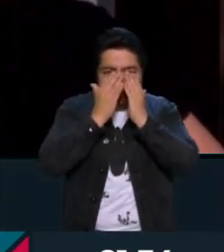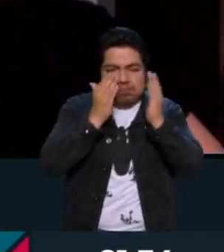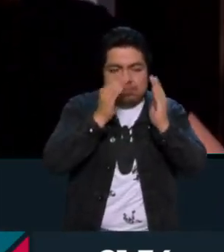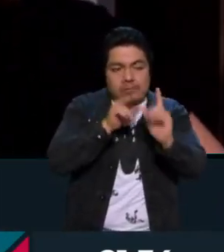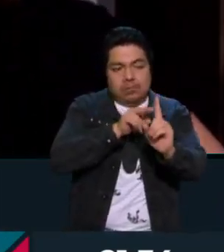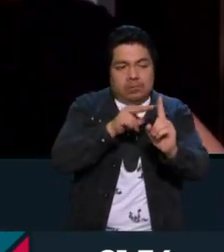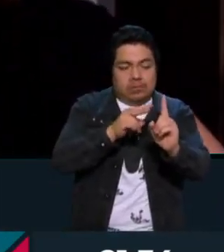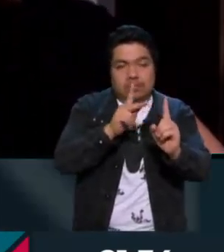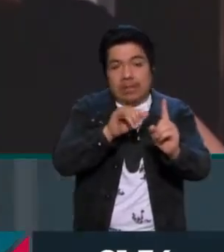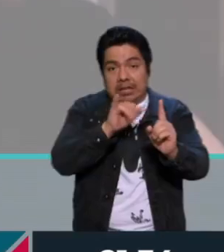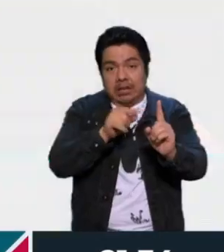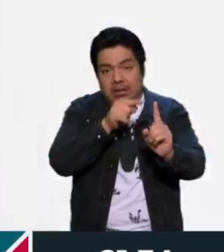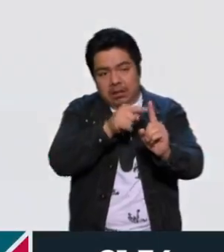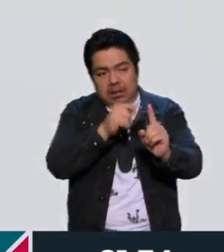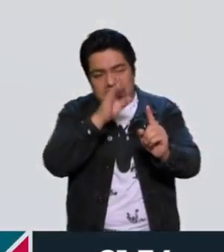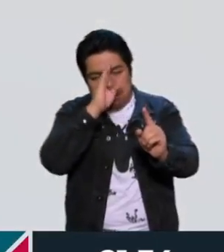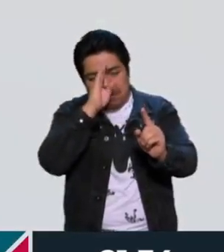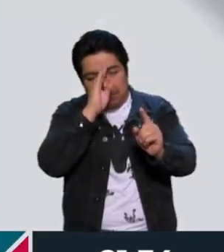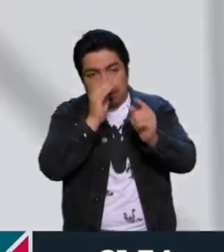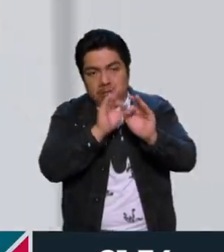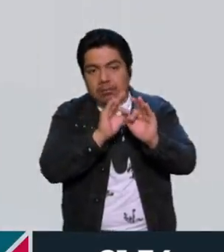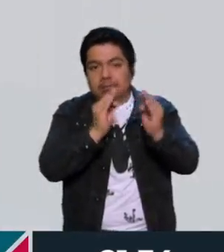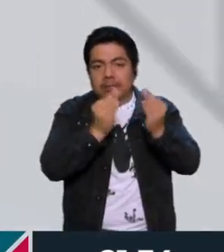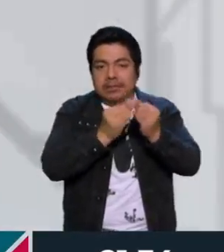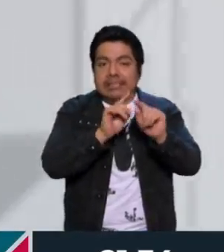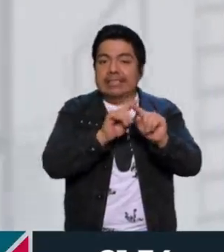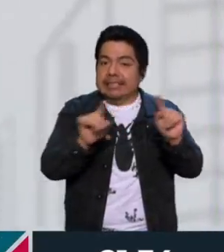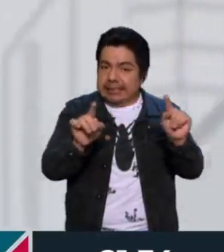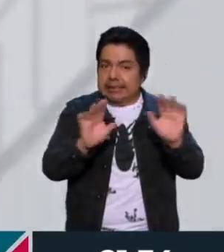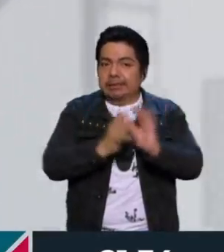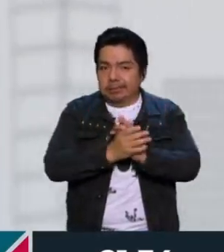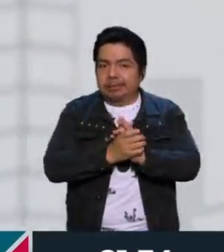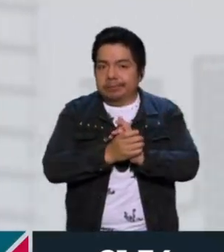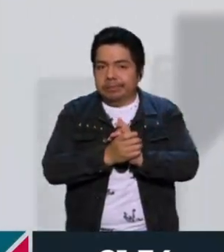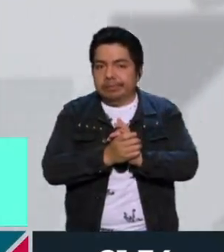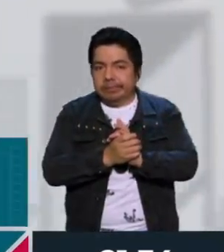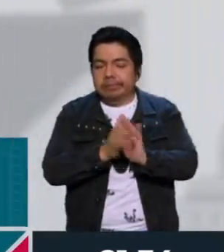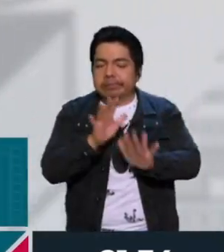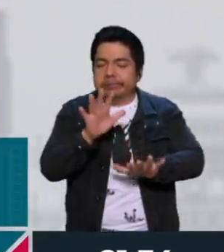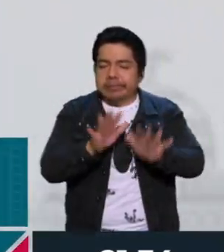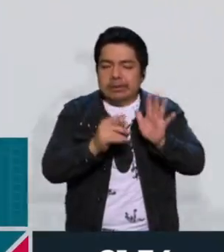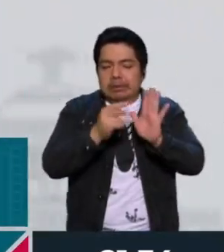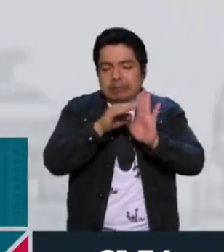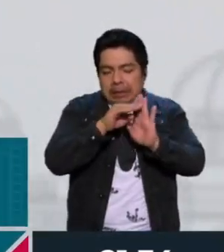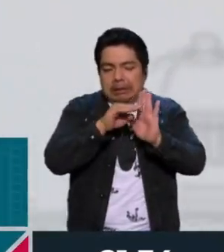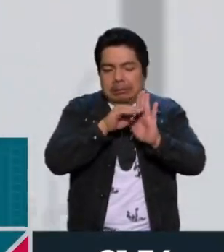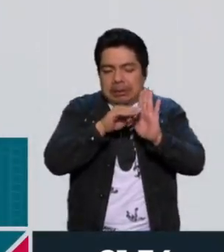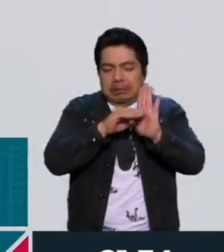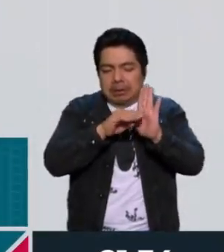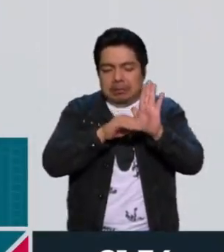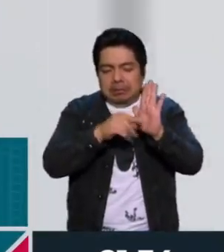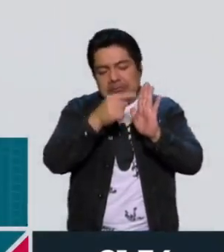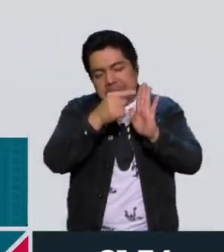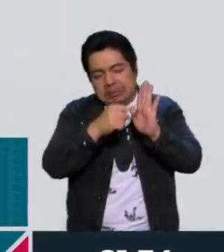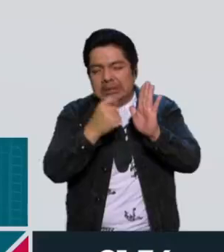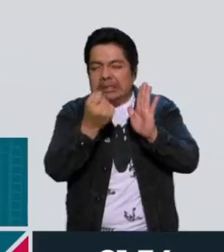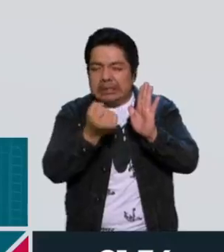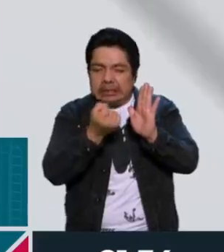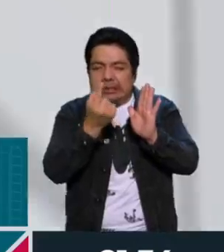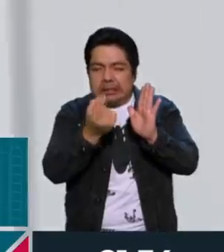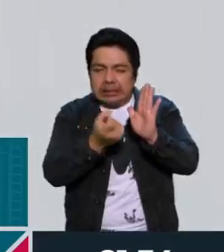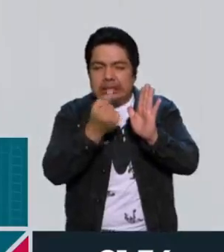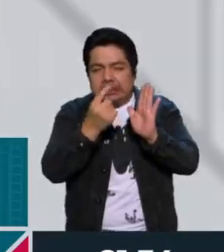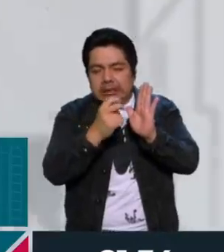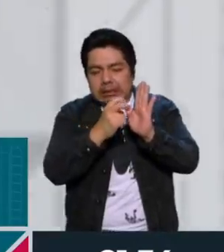reforma judicial que ellos piensan que debe de ser la correcta. Que en algunos puntos, te digo, creo que sí hay puntos